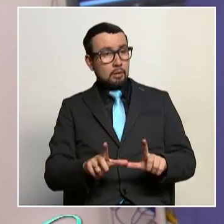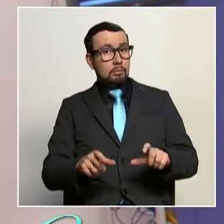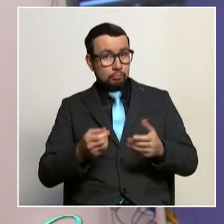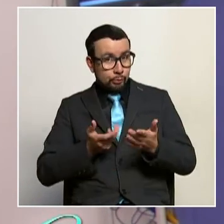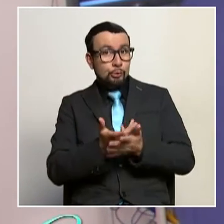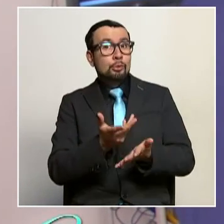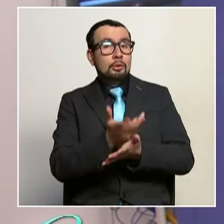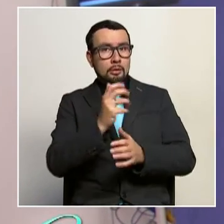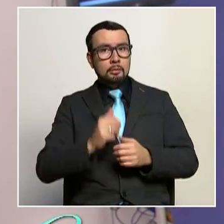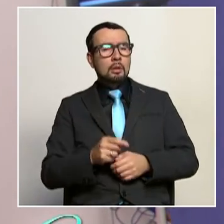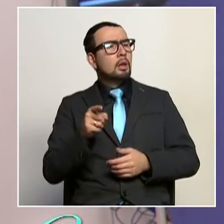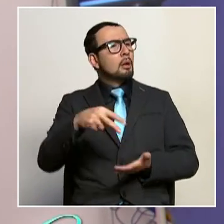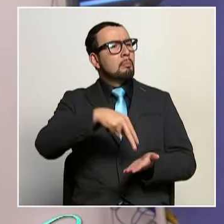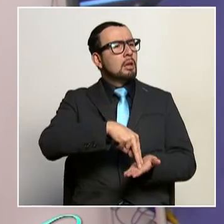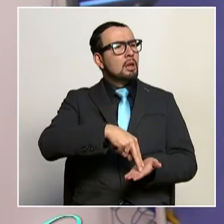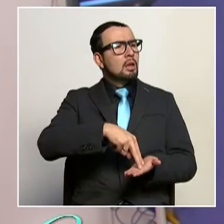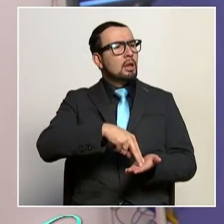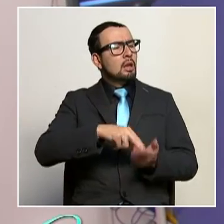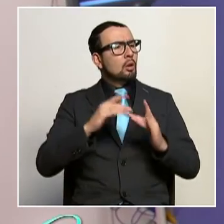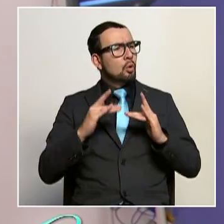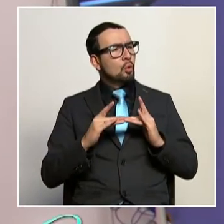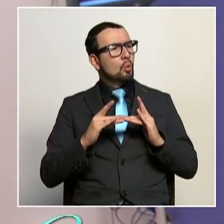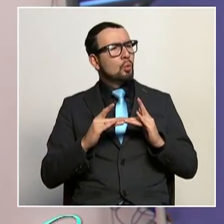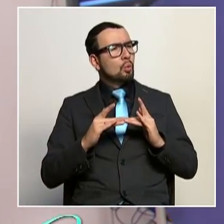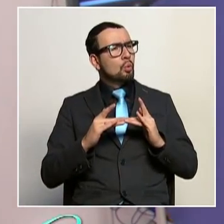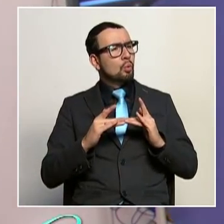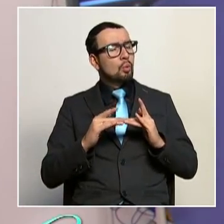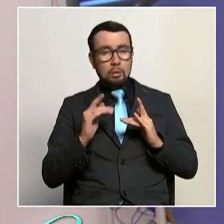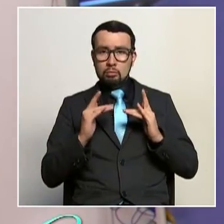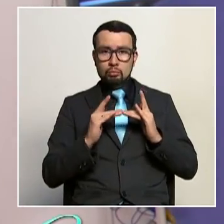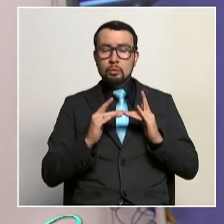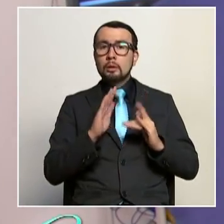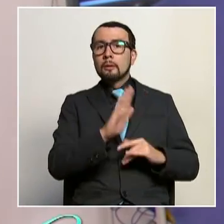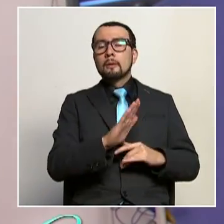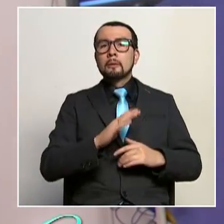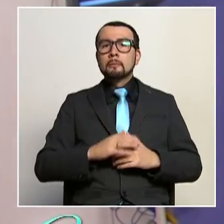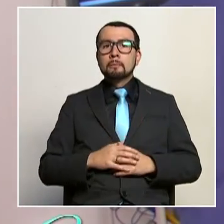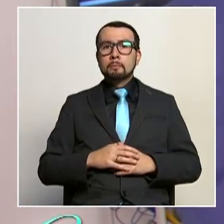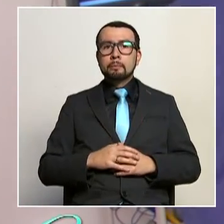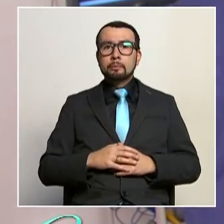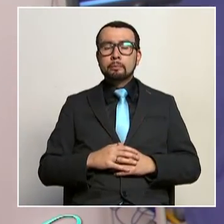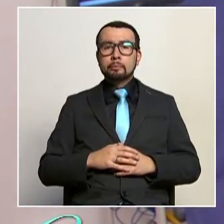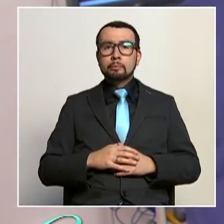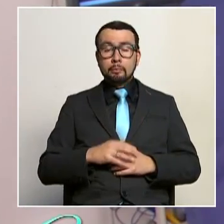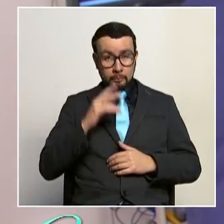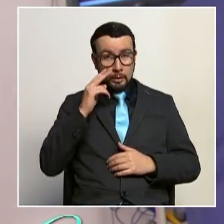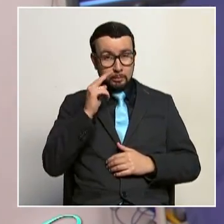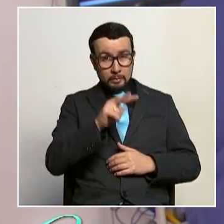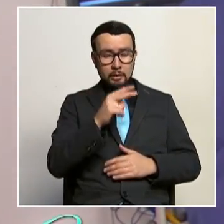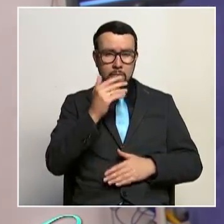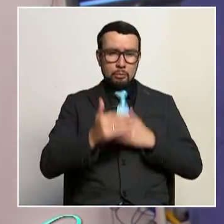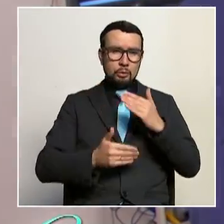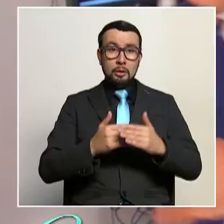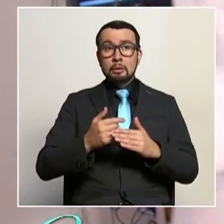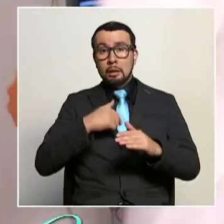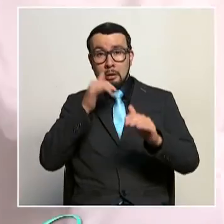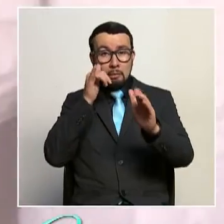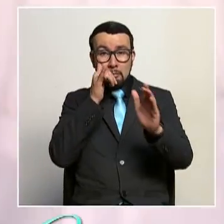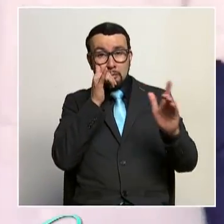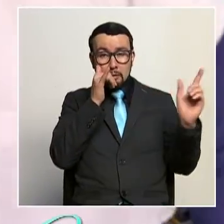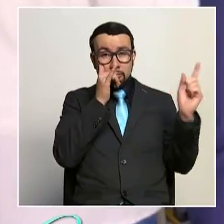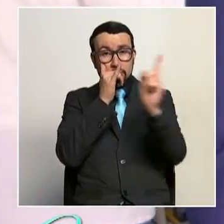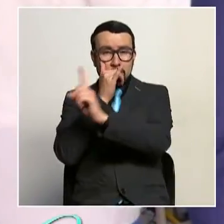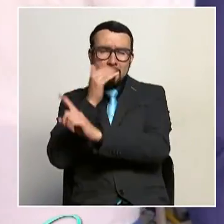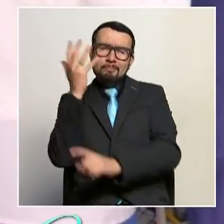Lo vamos a hacer de pie, acostado. Acostamos. Vamos a ver este procedimiento. Vuelvo y me paso frente a ustedes en cámara,